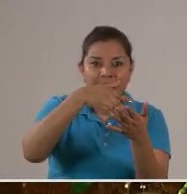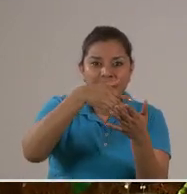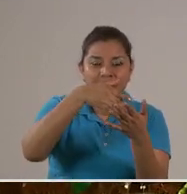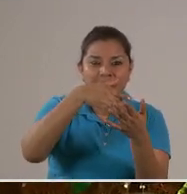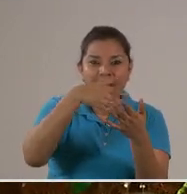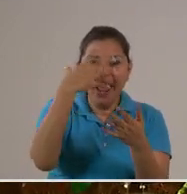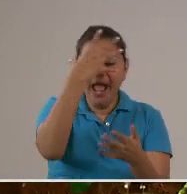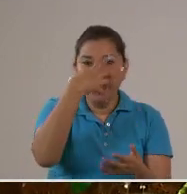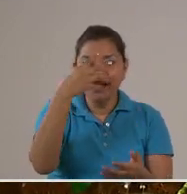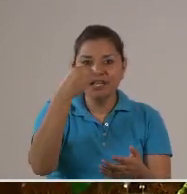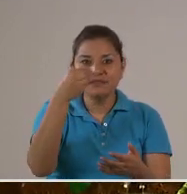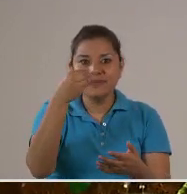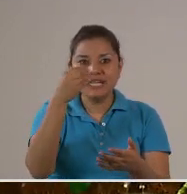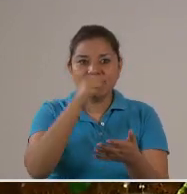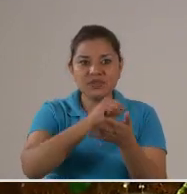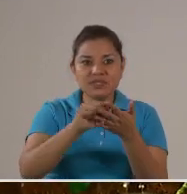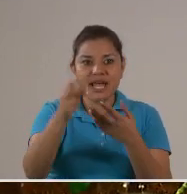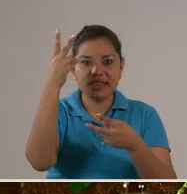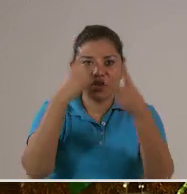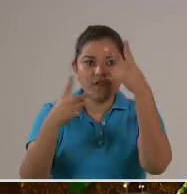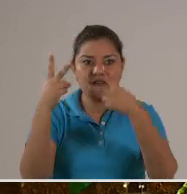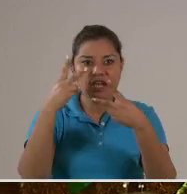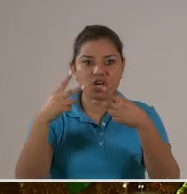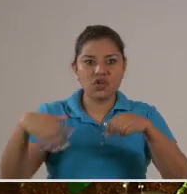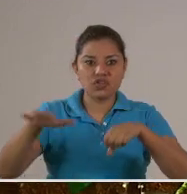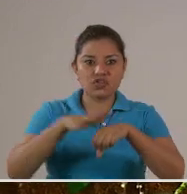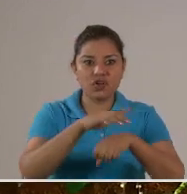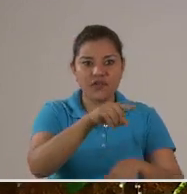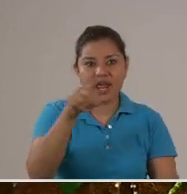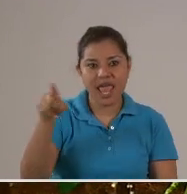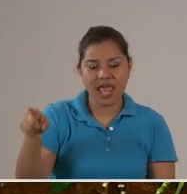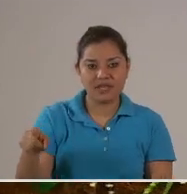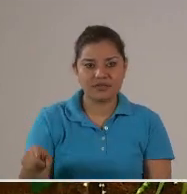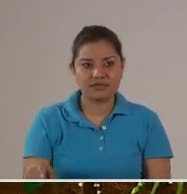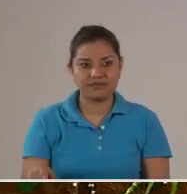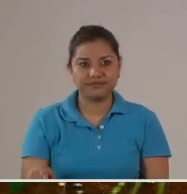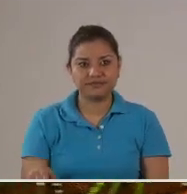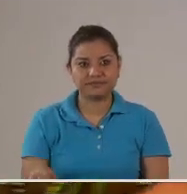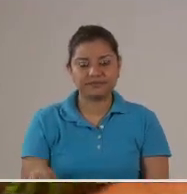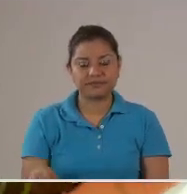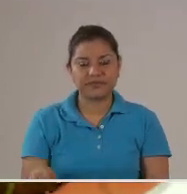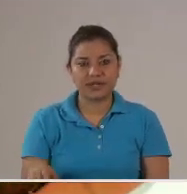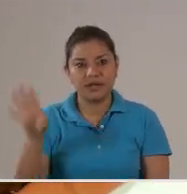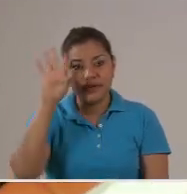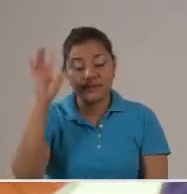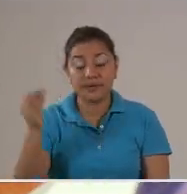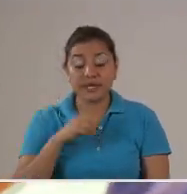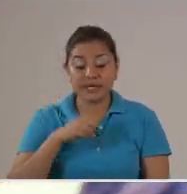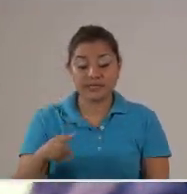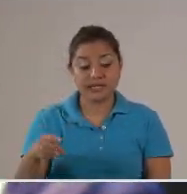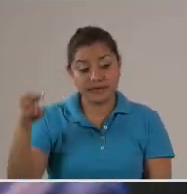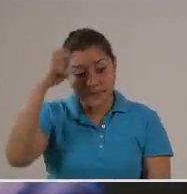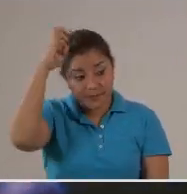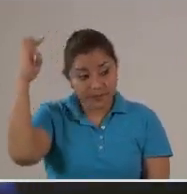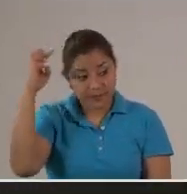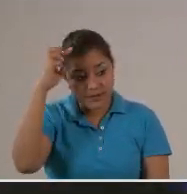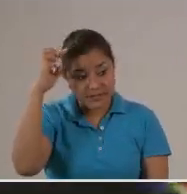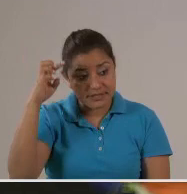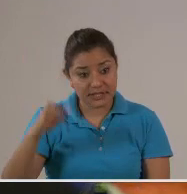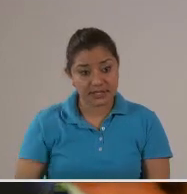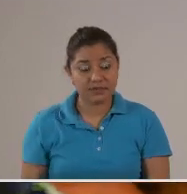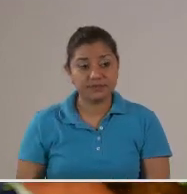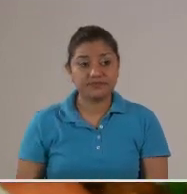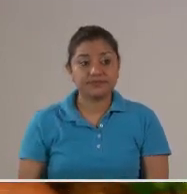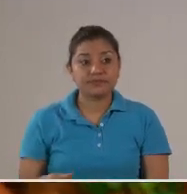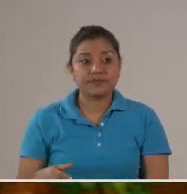santo vino sobre ellos qué glorioso verdad estaba profetizado pero me llama la atención